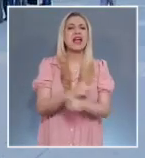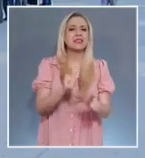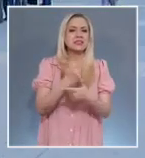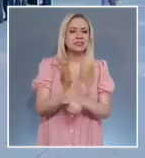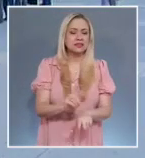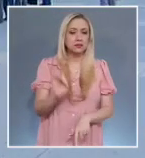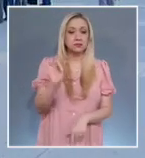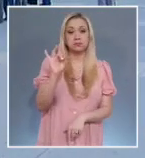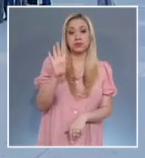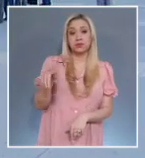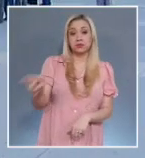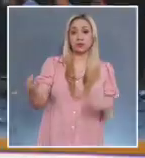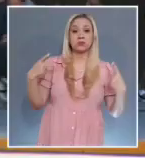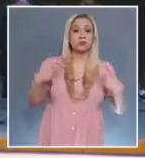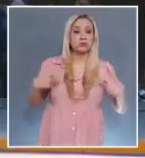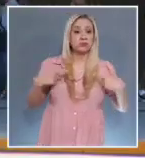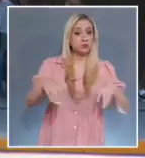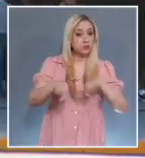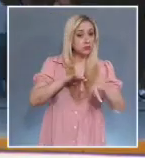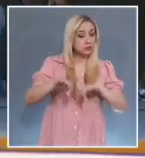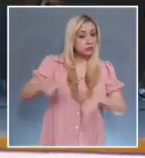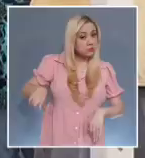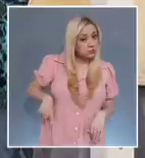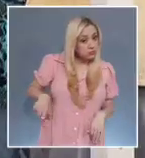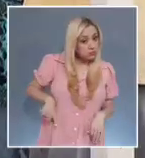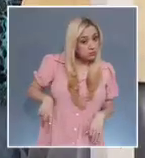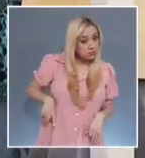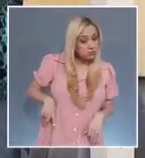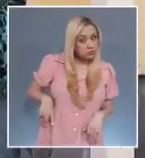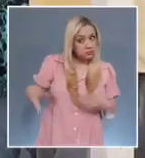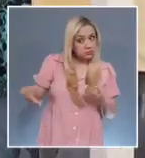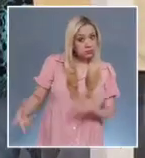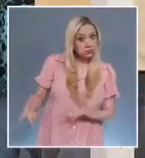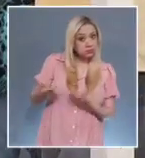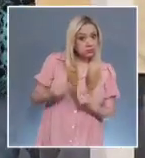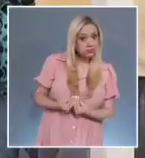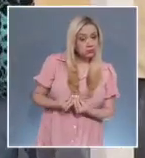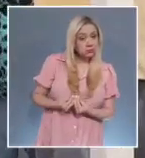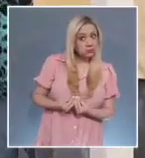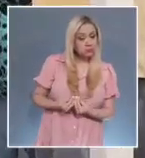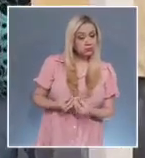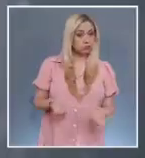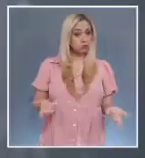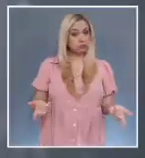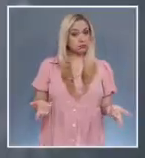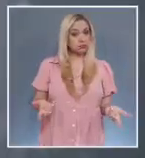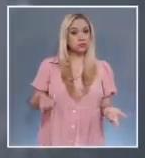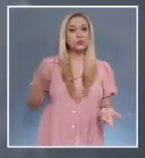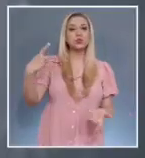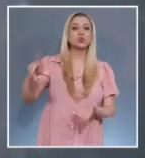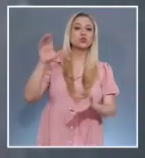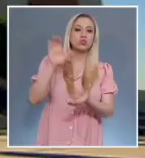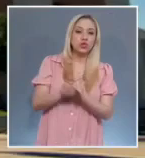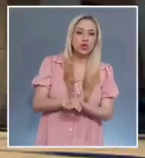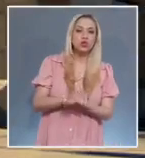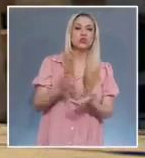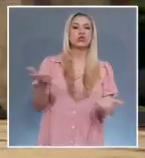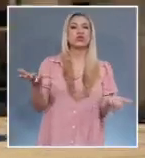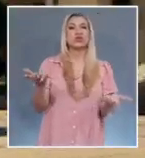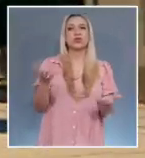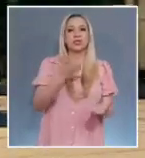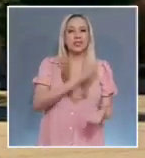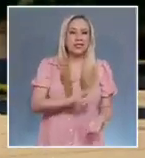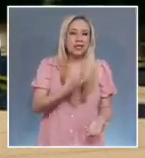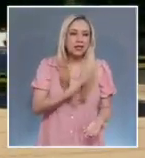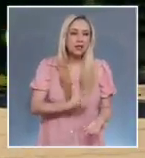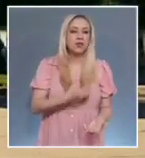un servidor público de la administración pública, así como sus cónyuges, parientes consanguíneos en línea recta,